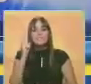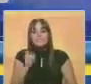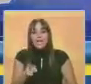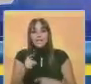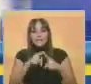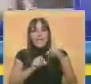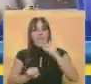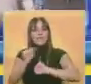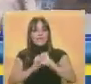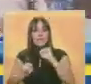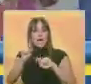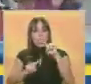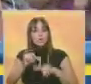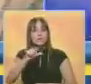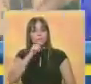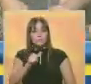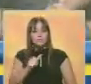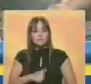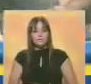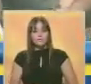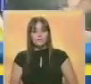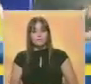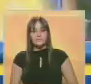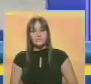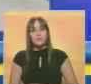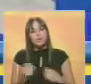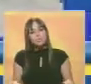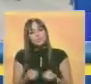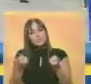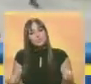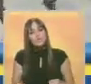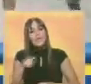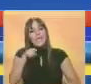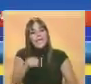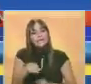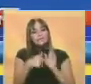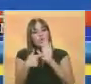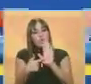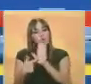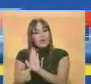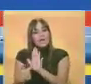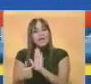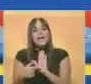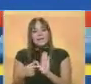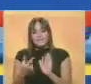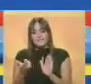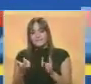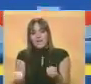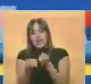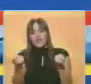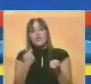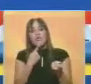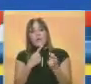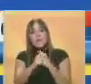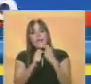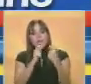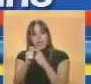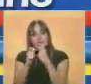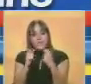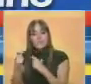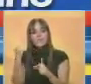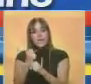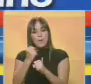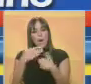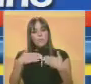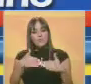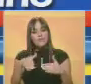de prevención en diversos contextos. Con la campaña queda en manifiesto, según el semanario, la labor de periodismo como servicio